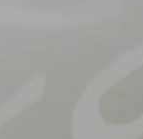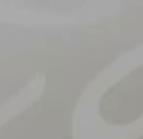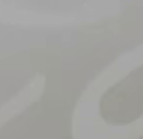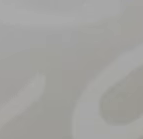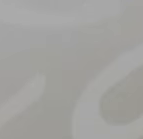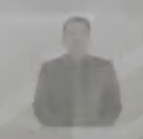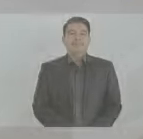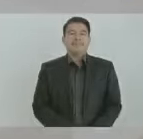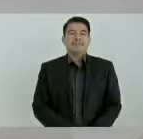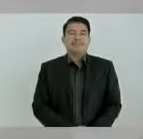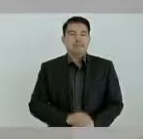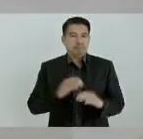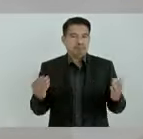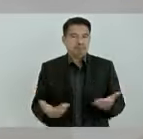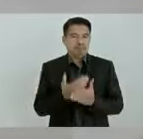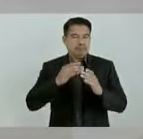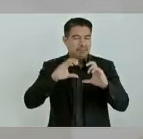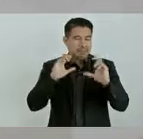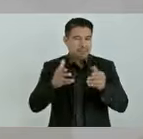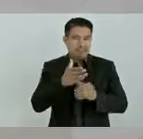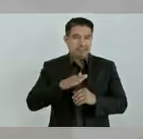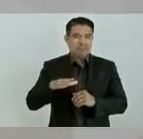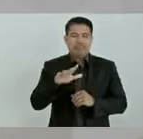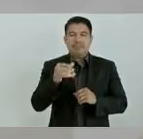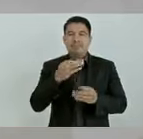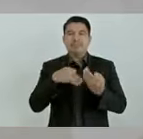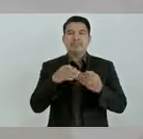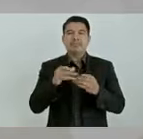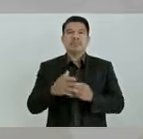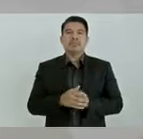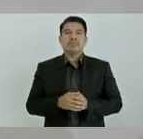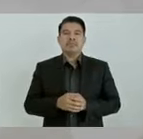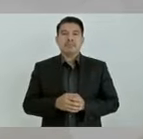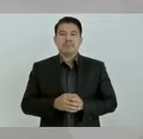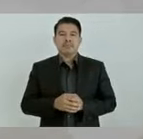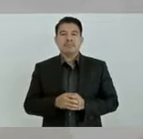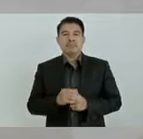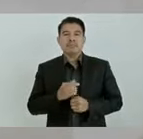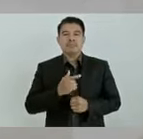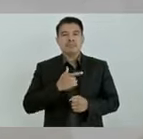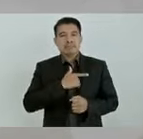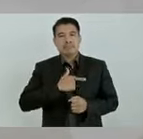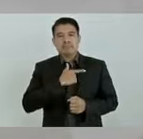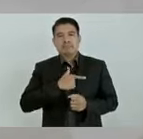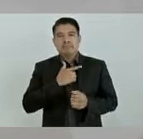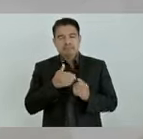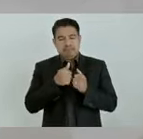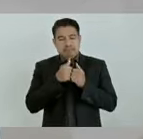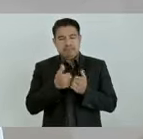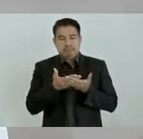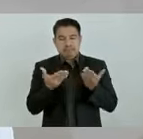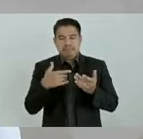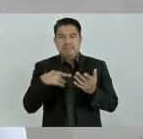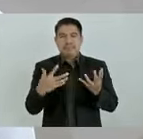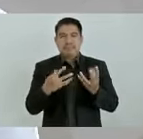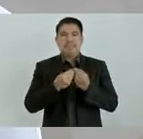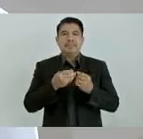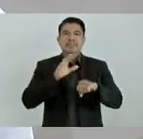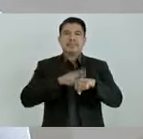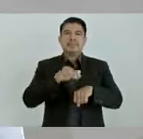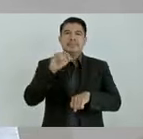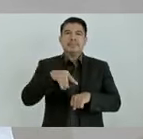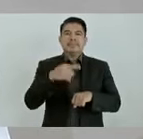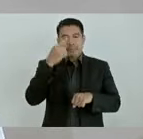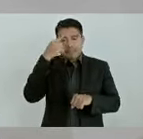de Chiapas, me da mucho gusto estar aquí con ustedes